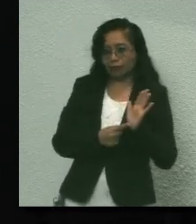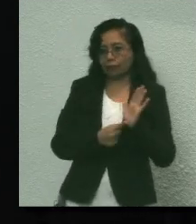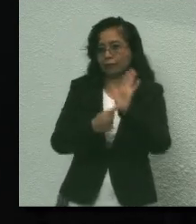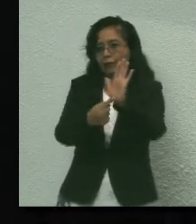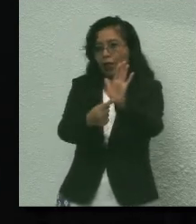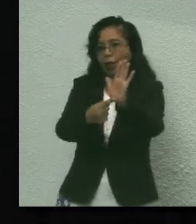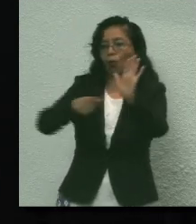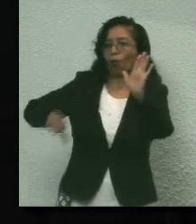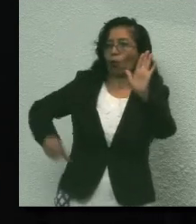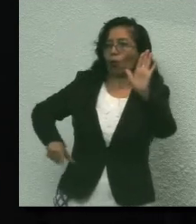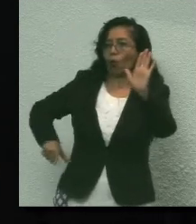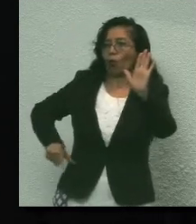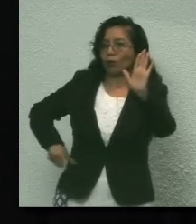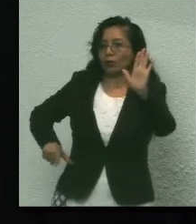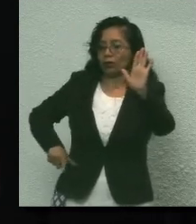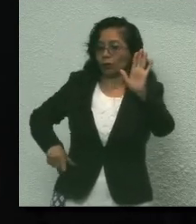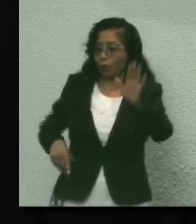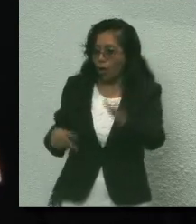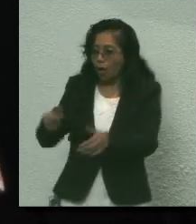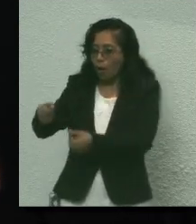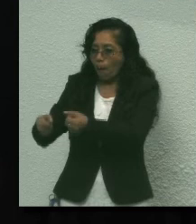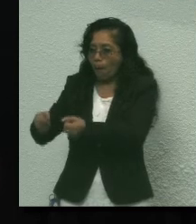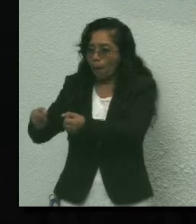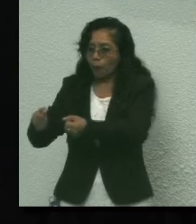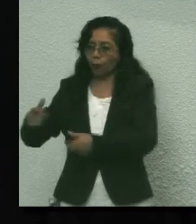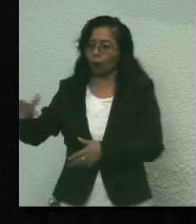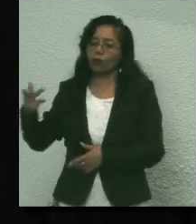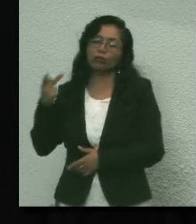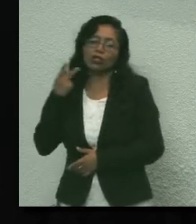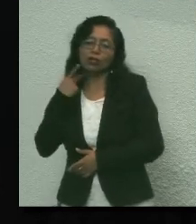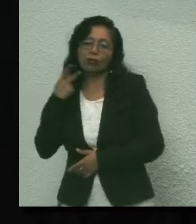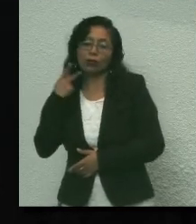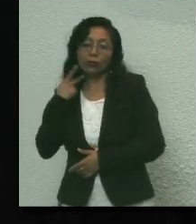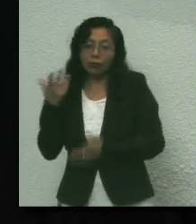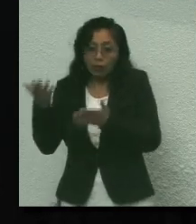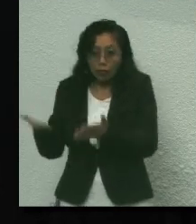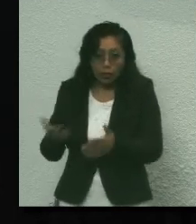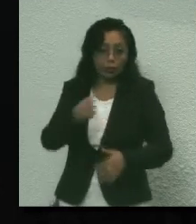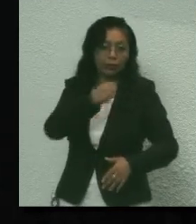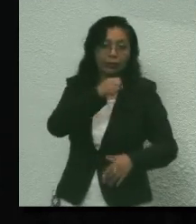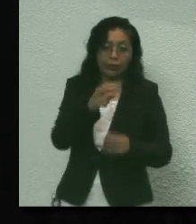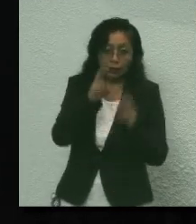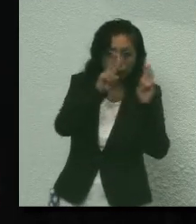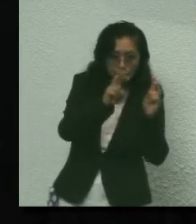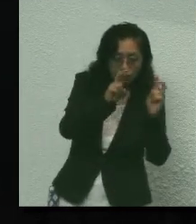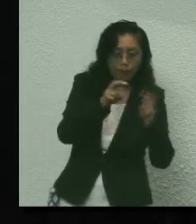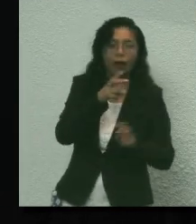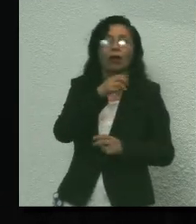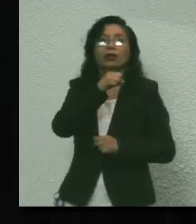más interesado en el manejo político del tema que en la salud pública.